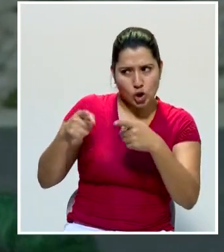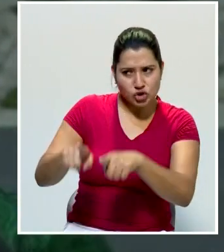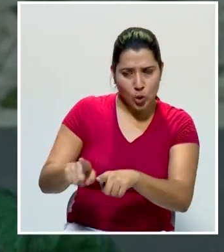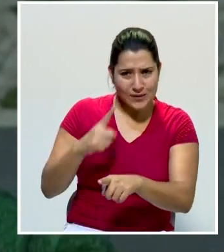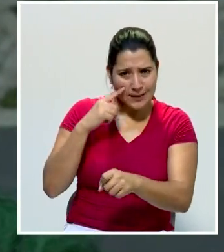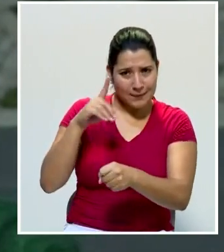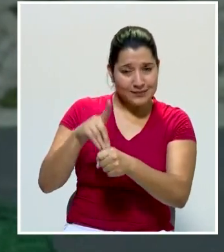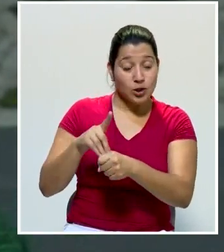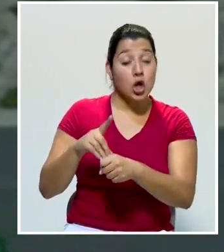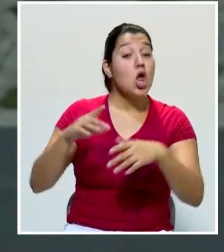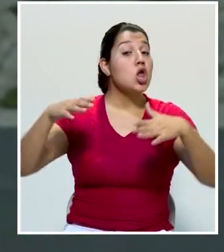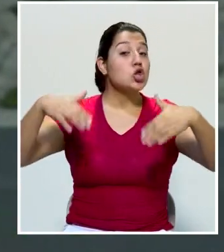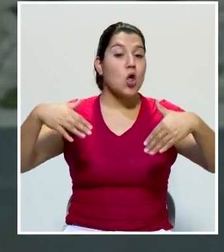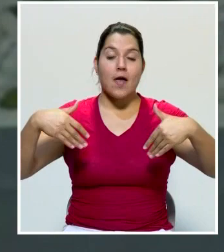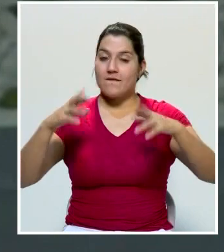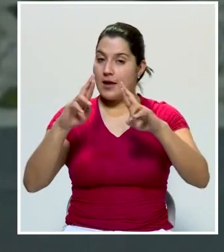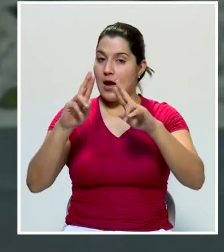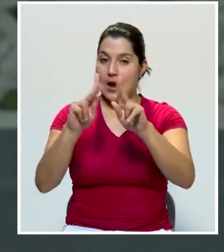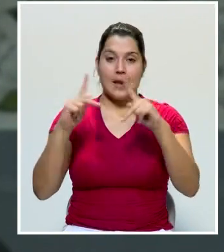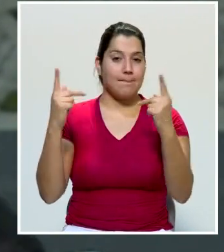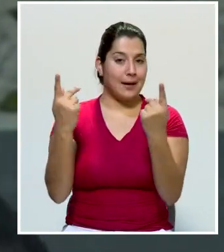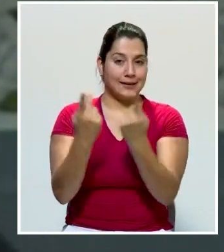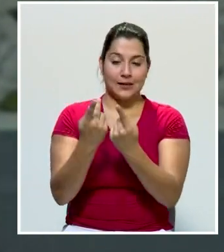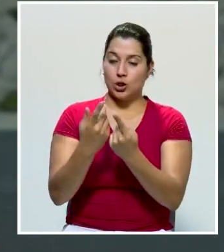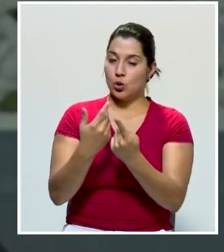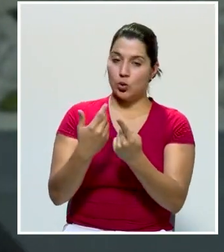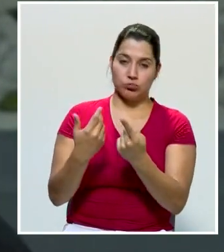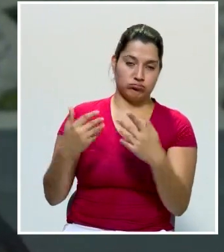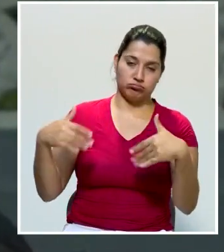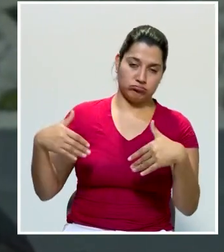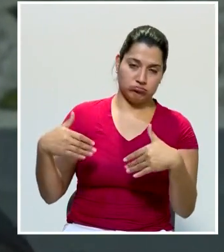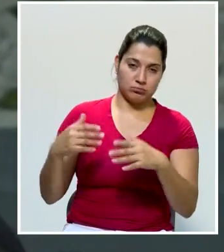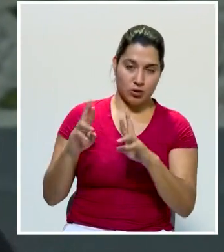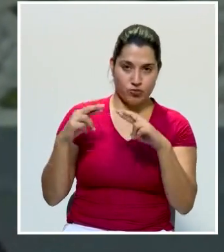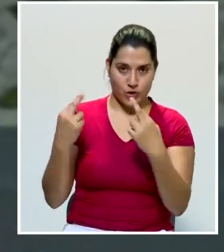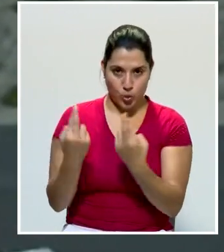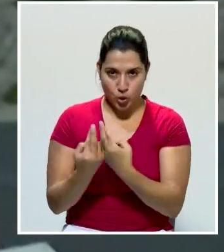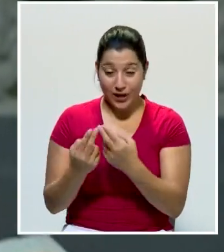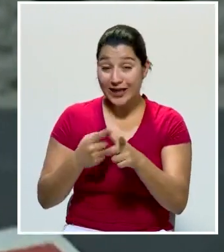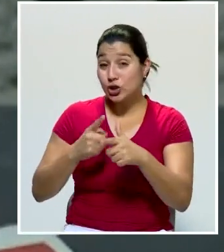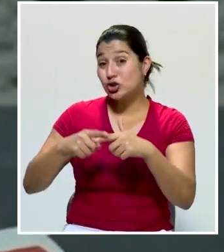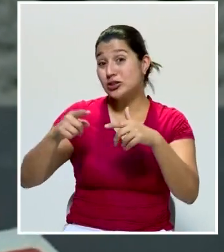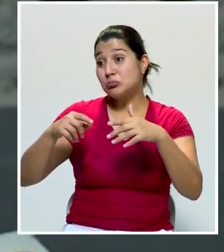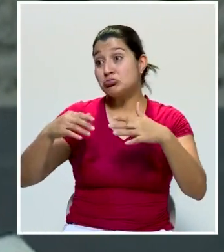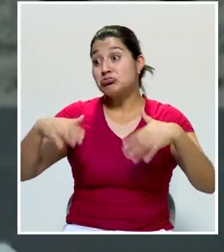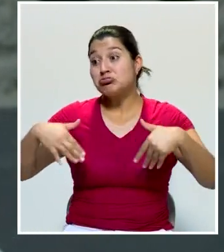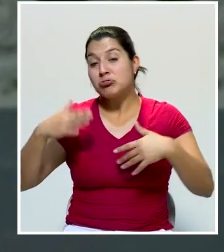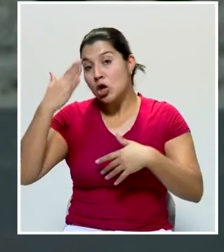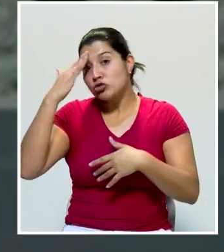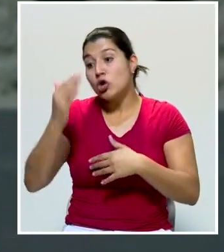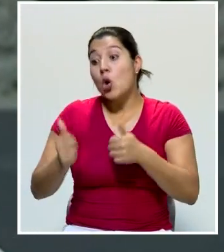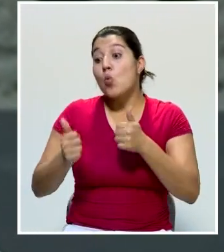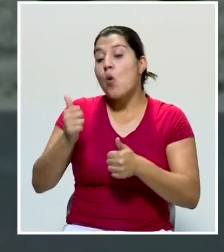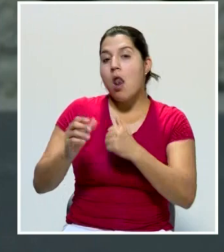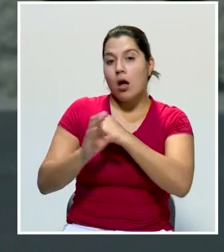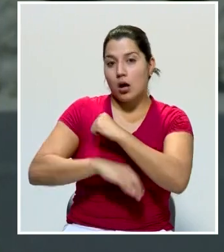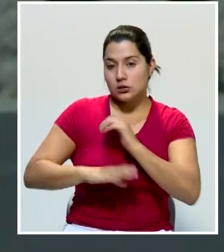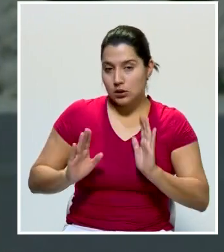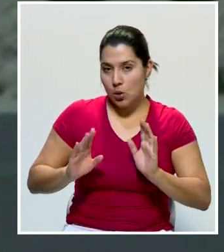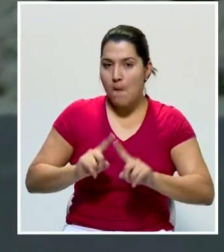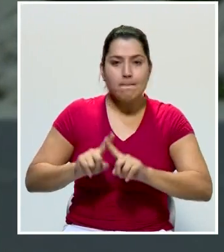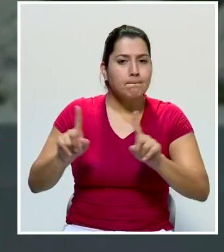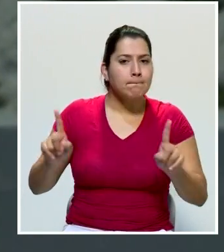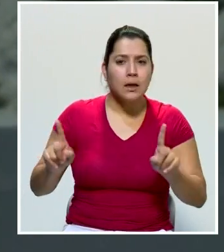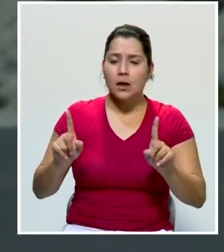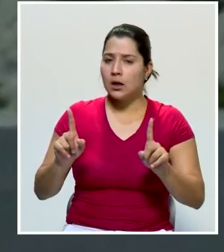nos hemos reunido en grupos, por lo que no podría referirme como fracción cuáles van a ser las consecuencias al respecto, pero respaldo